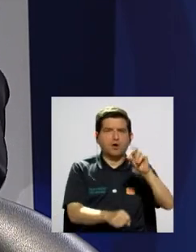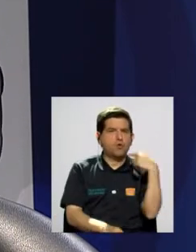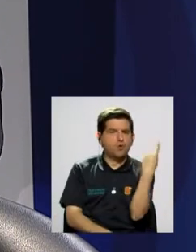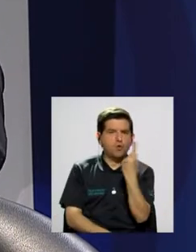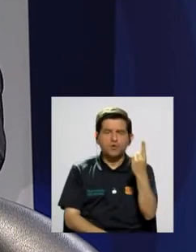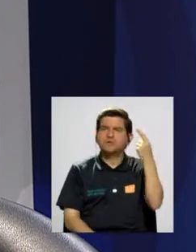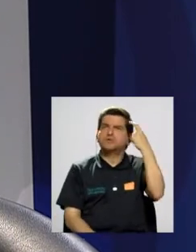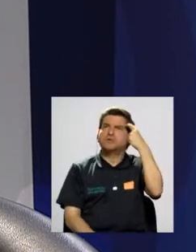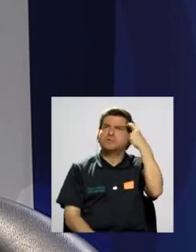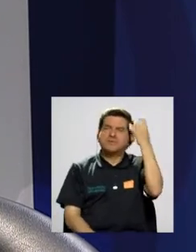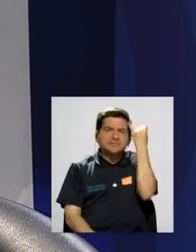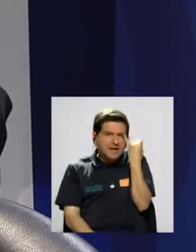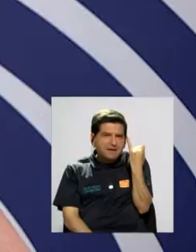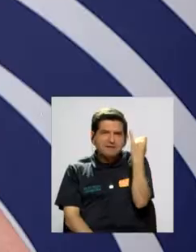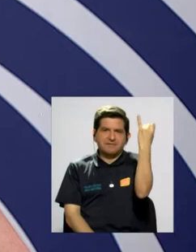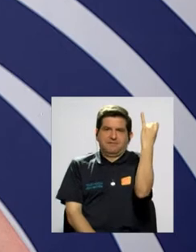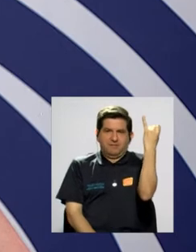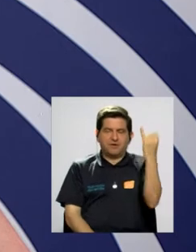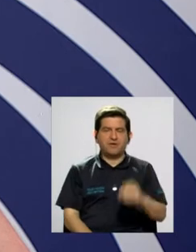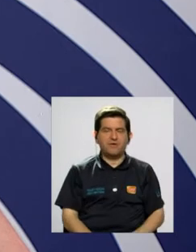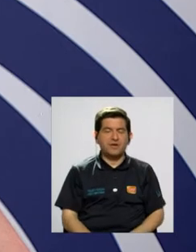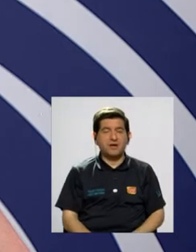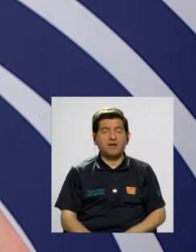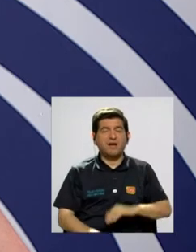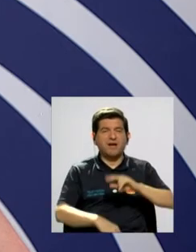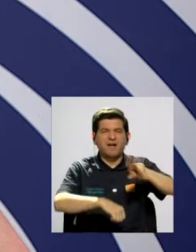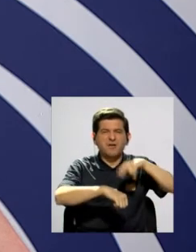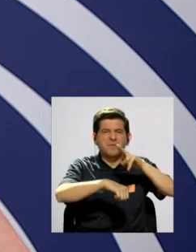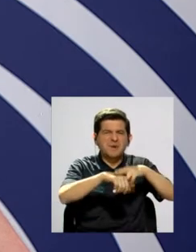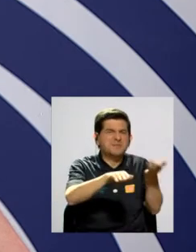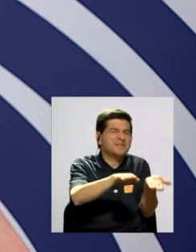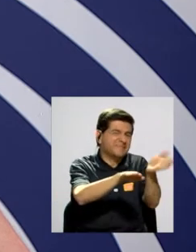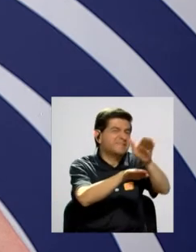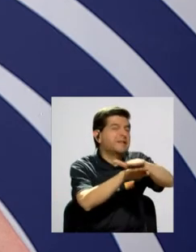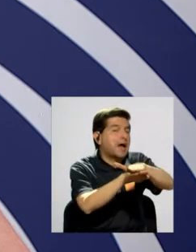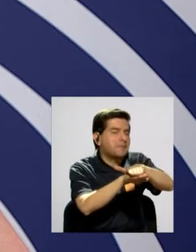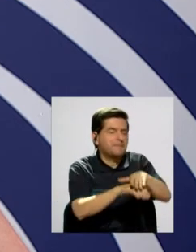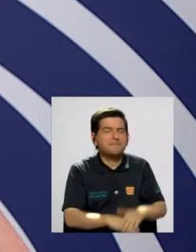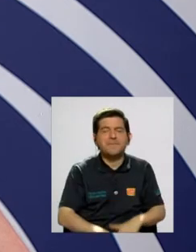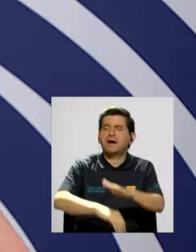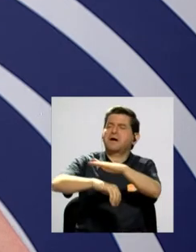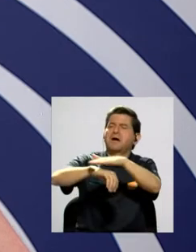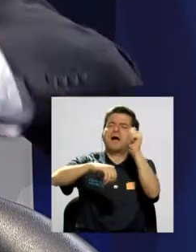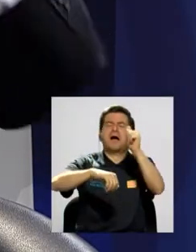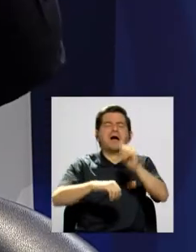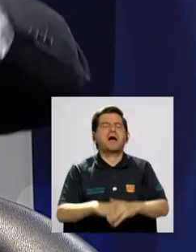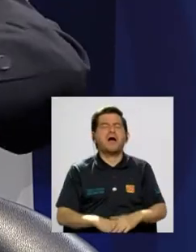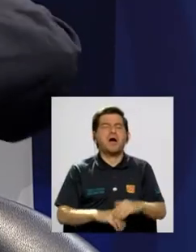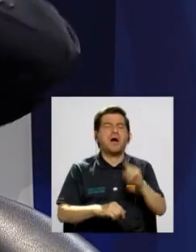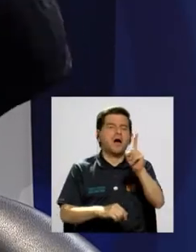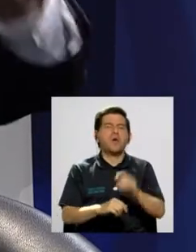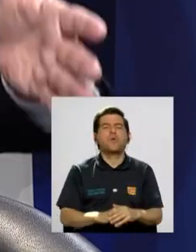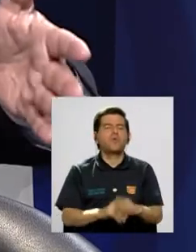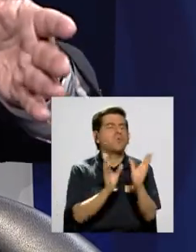a replantearse ideológicamente, como suele ser muy tramposo esto, que se convoca el Congreso Ideológico, se dan las